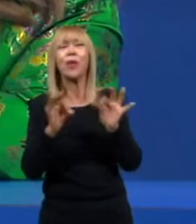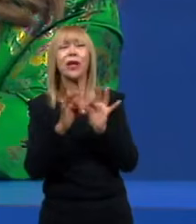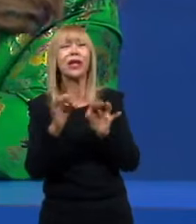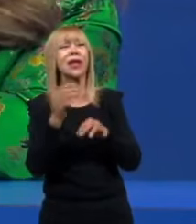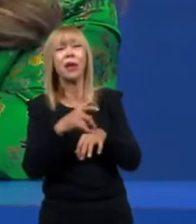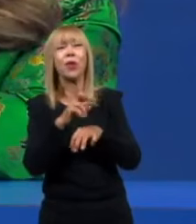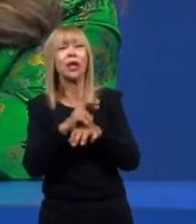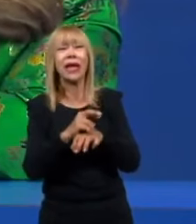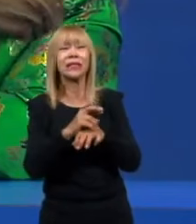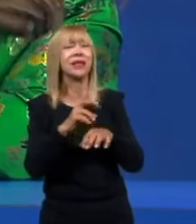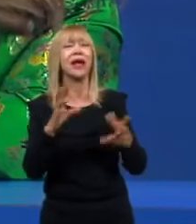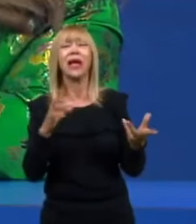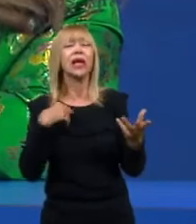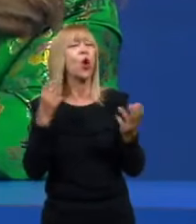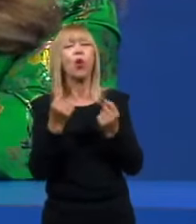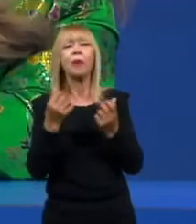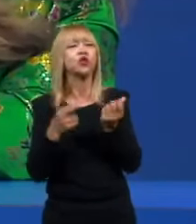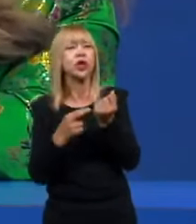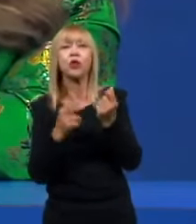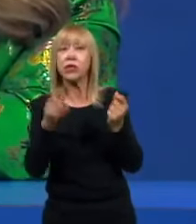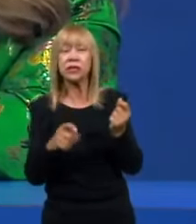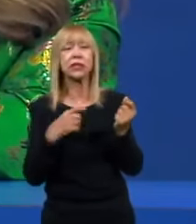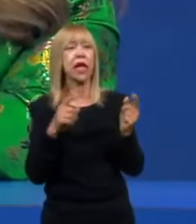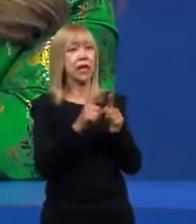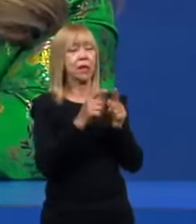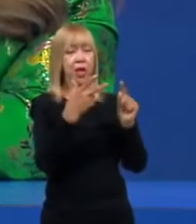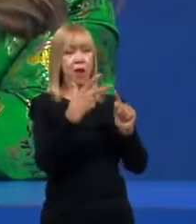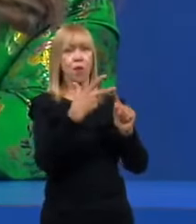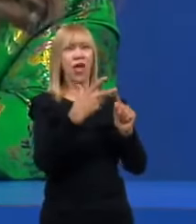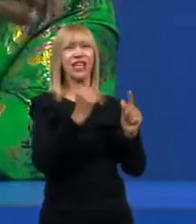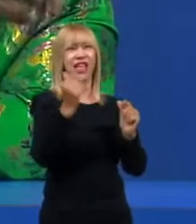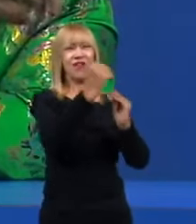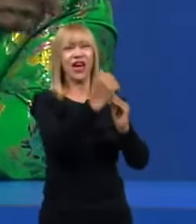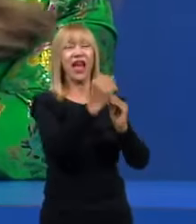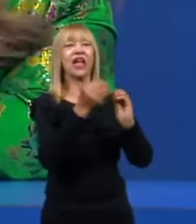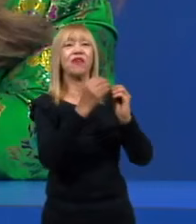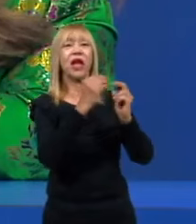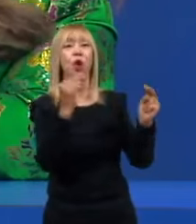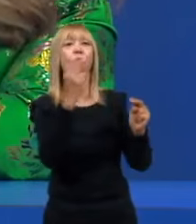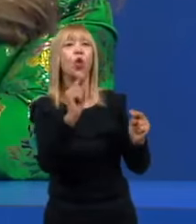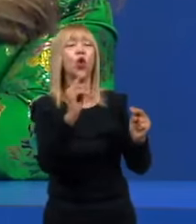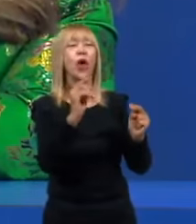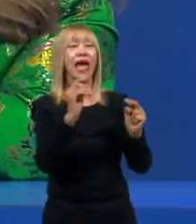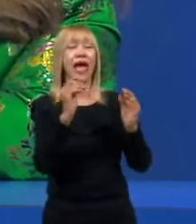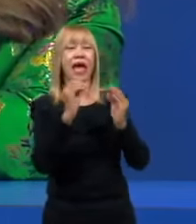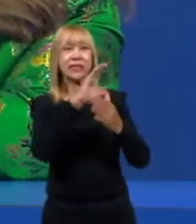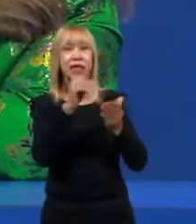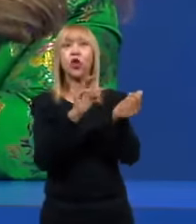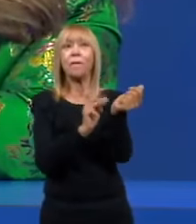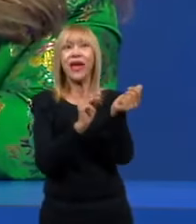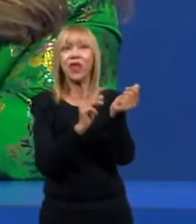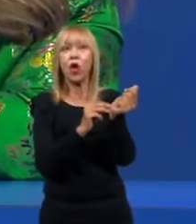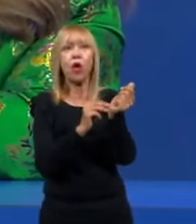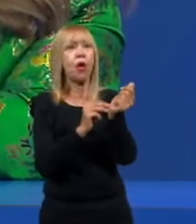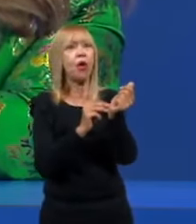y que ocupa muchos recursos. Voy a elevar a nivel 1 el centro de trauma de Puerto Rico, que es el centro médico que opera a